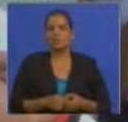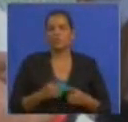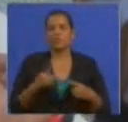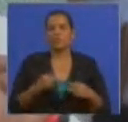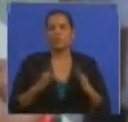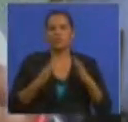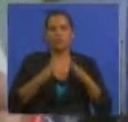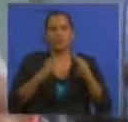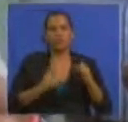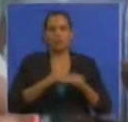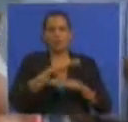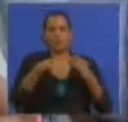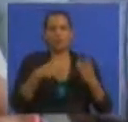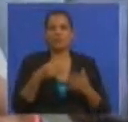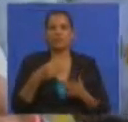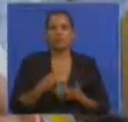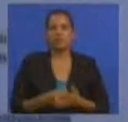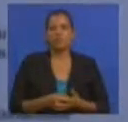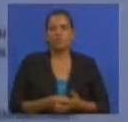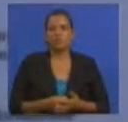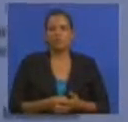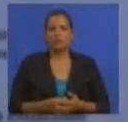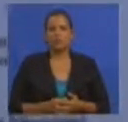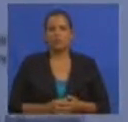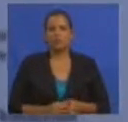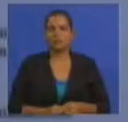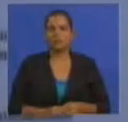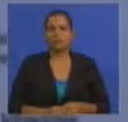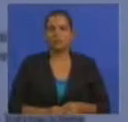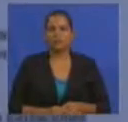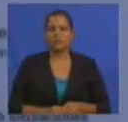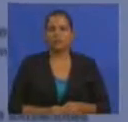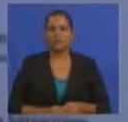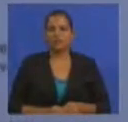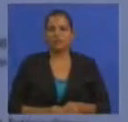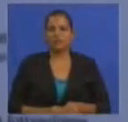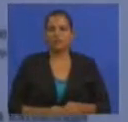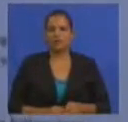un piso, de dos pisos y los metros cuadrados que ésta tenga. Andrea Chere, Telecosta.